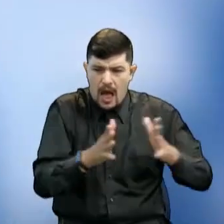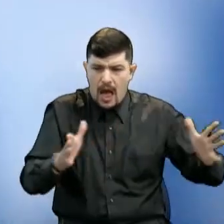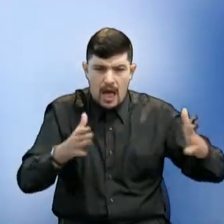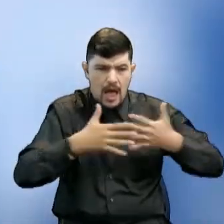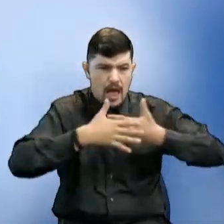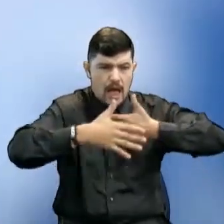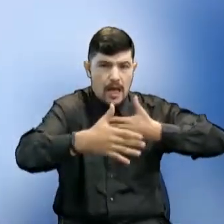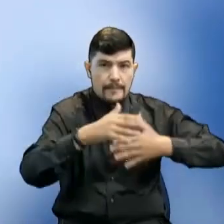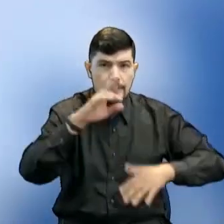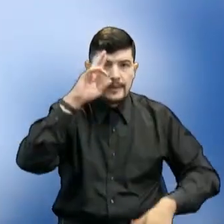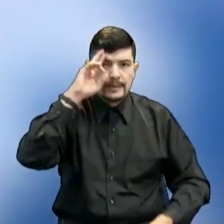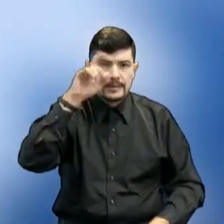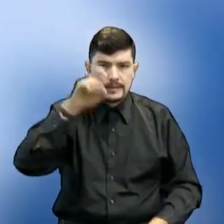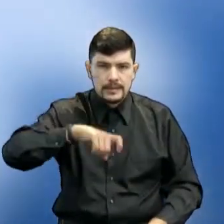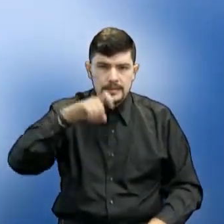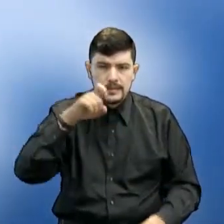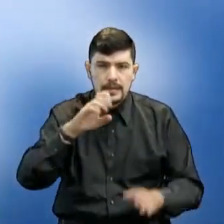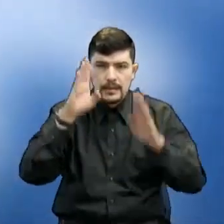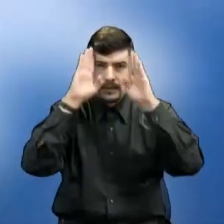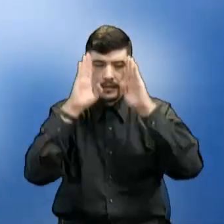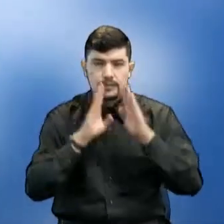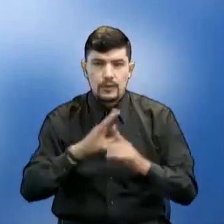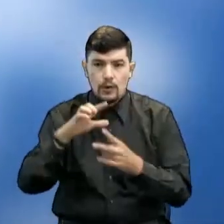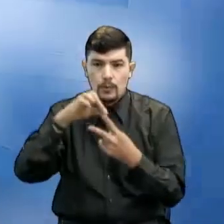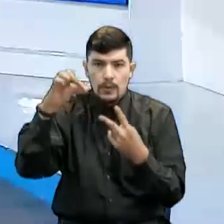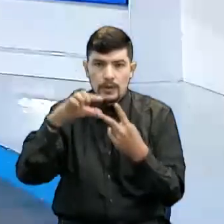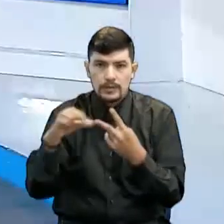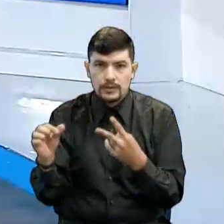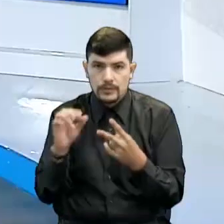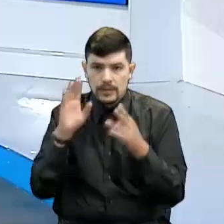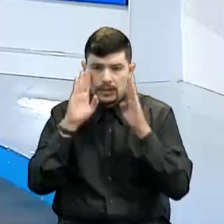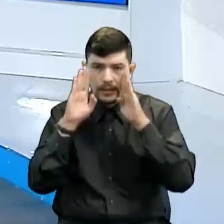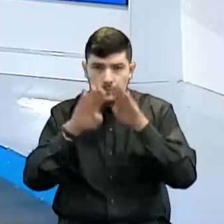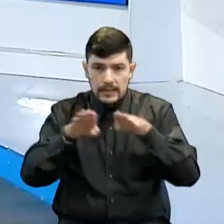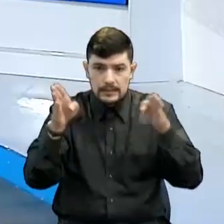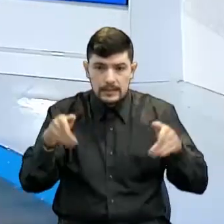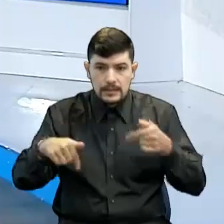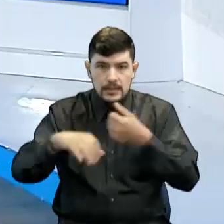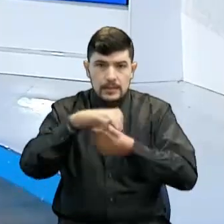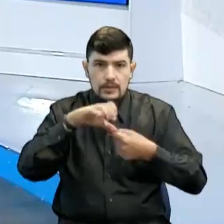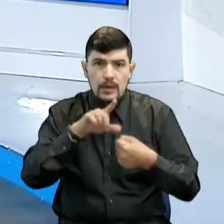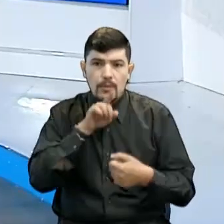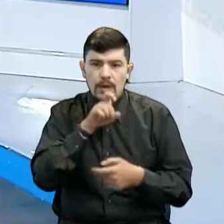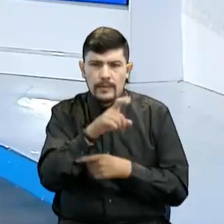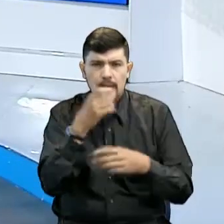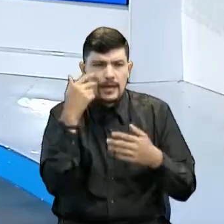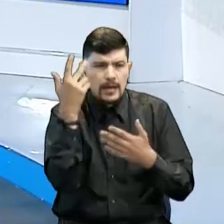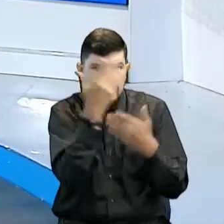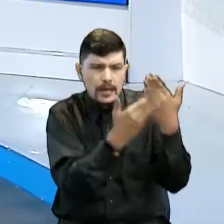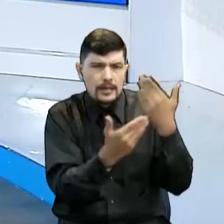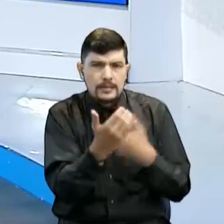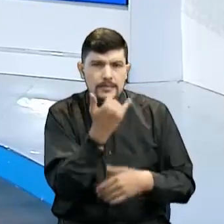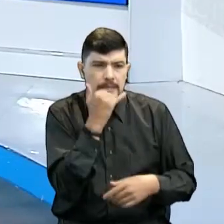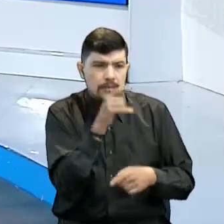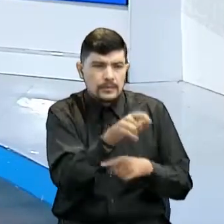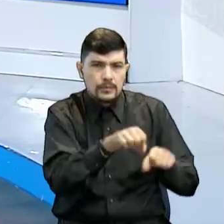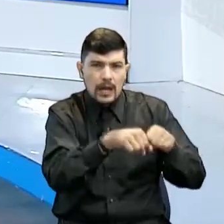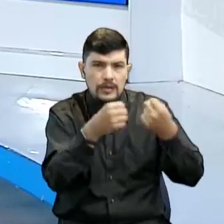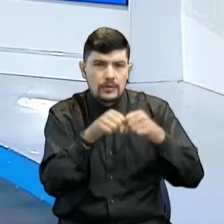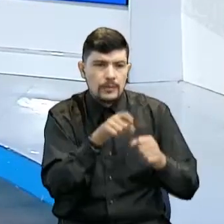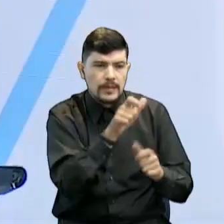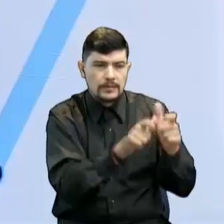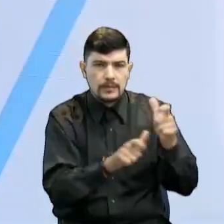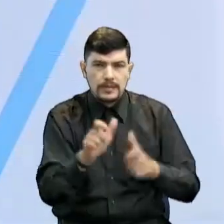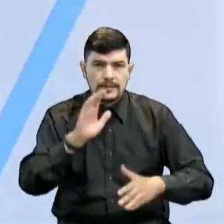de la Corporación de la Meseta de Bucaramanga para que miren el daño que esta gente ha hecho aquí en este lugar.